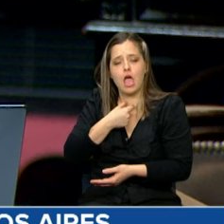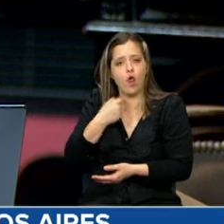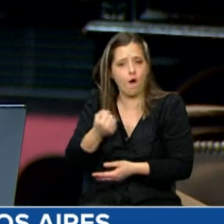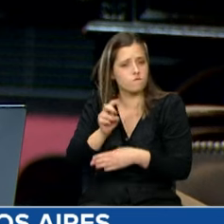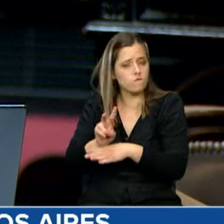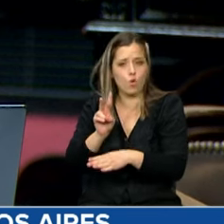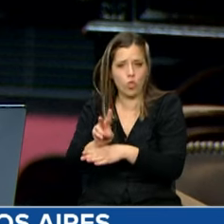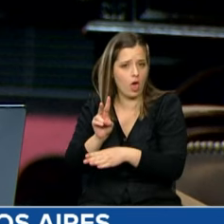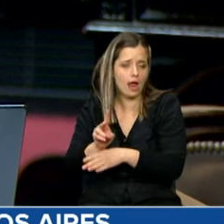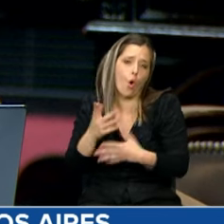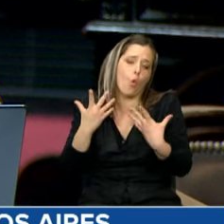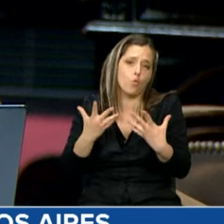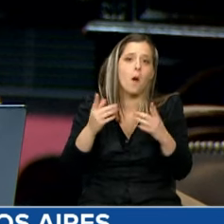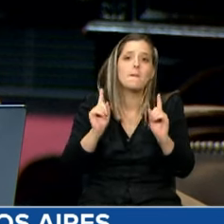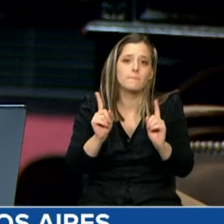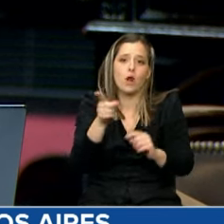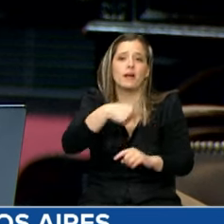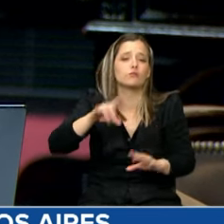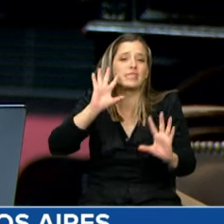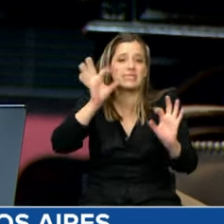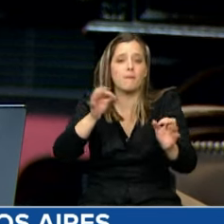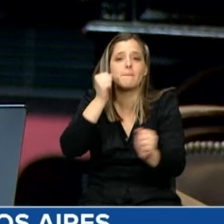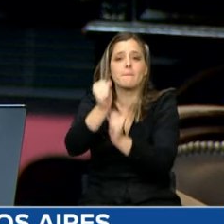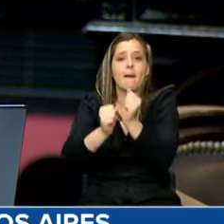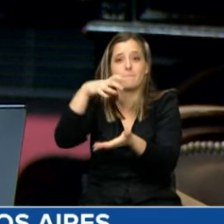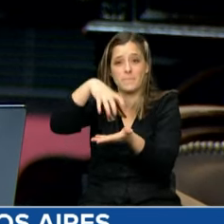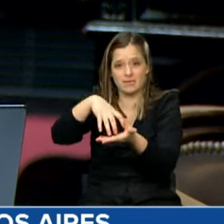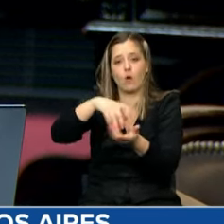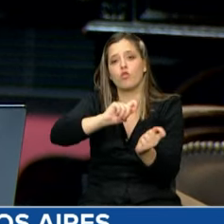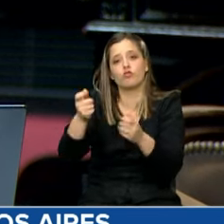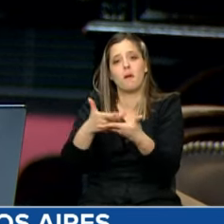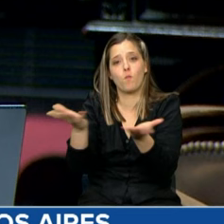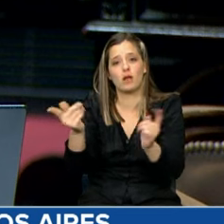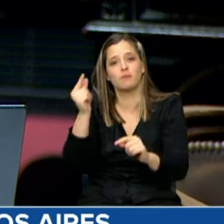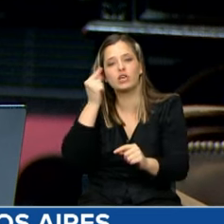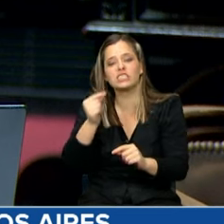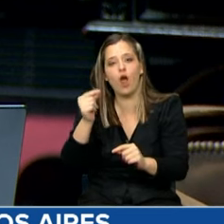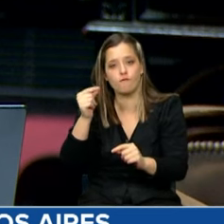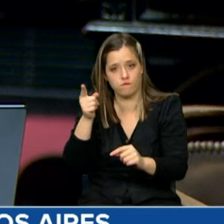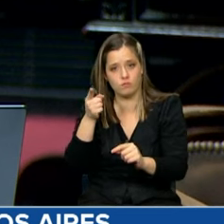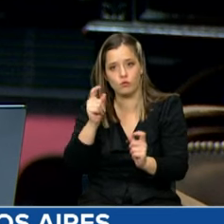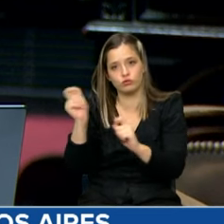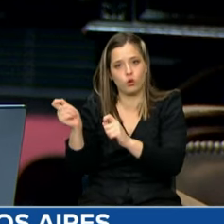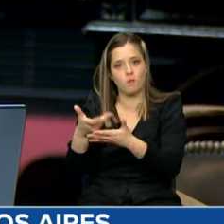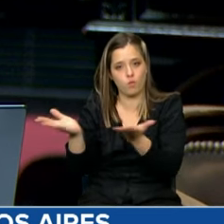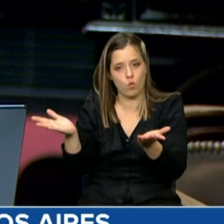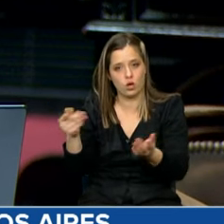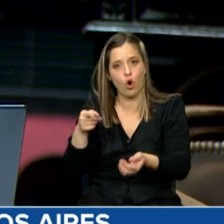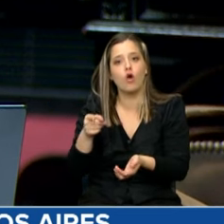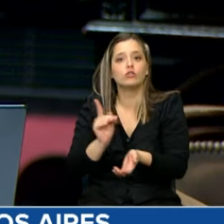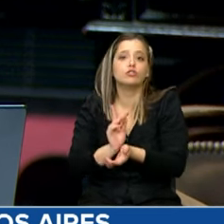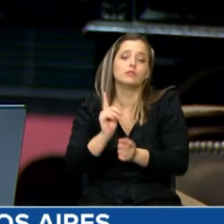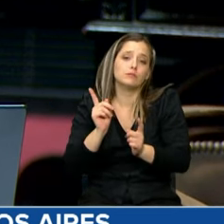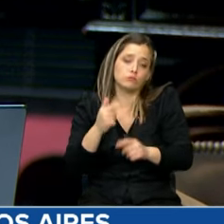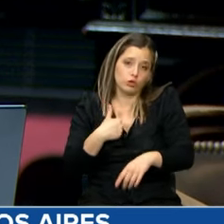tenemos que saber todos que la compañía después de estatización de kisil y en esto permítanme decirles que